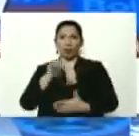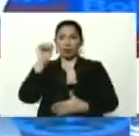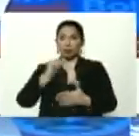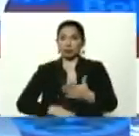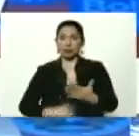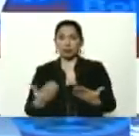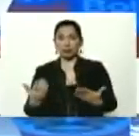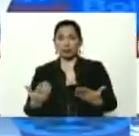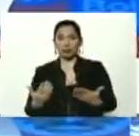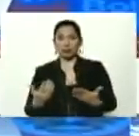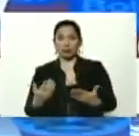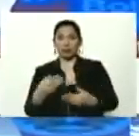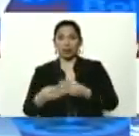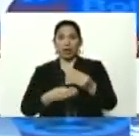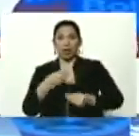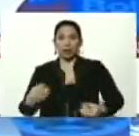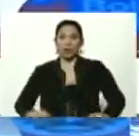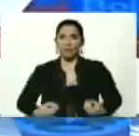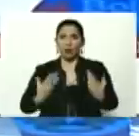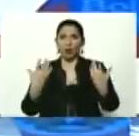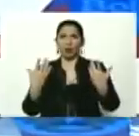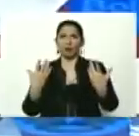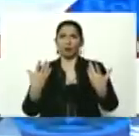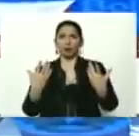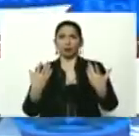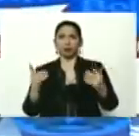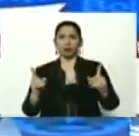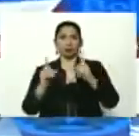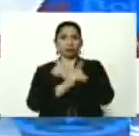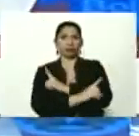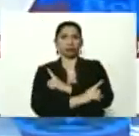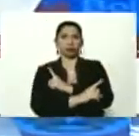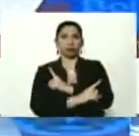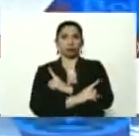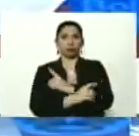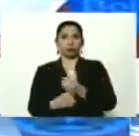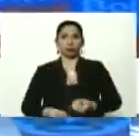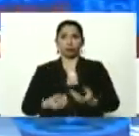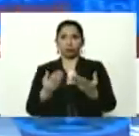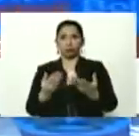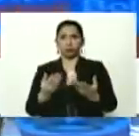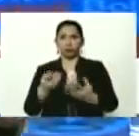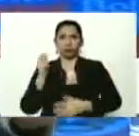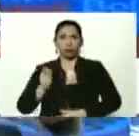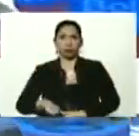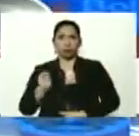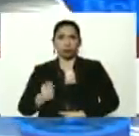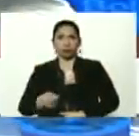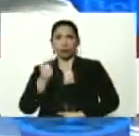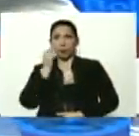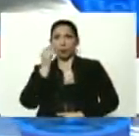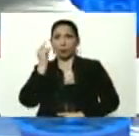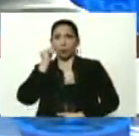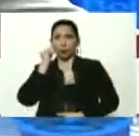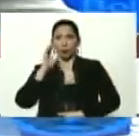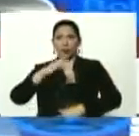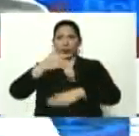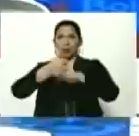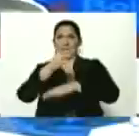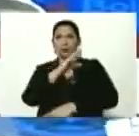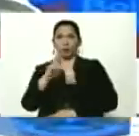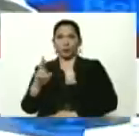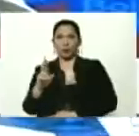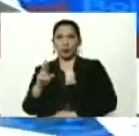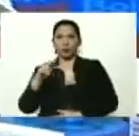medie previa y expresa sustitución otorgada por el Procurador o Procuradora General de la República.